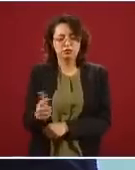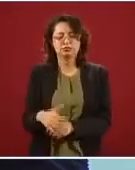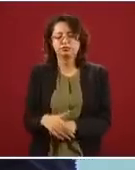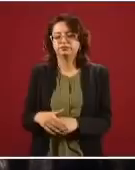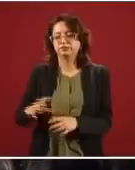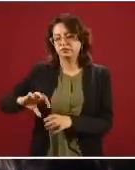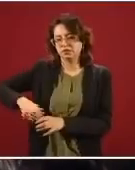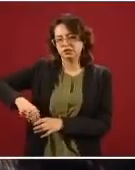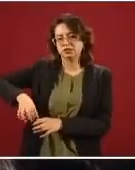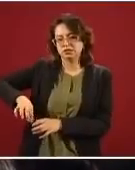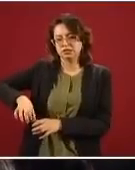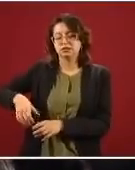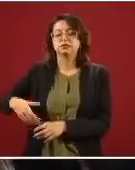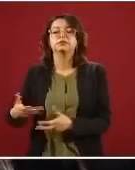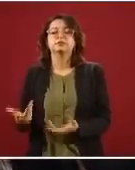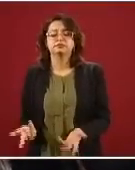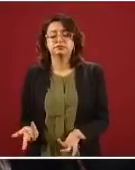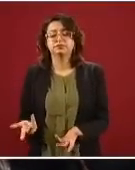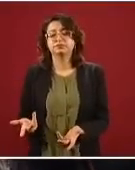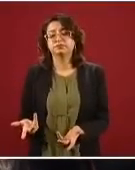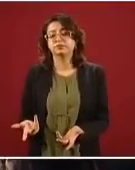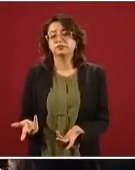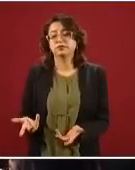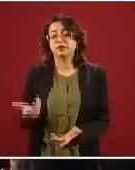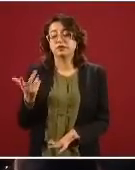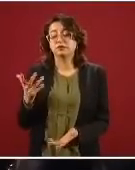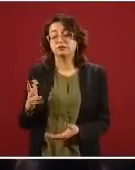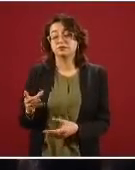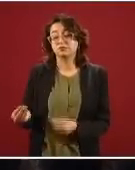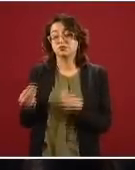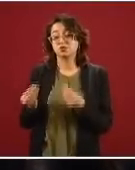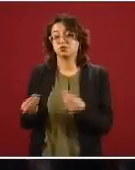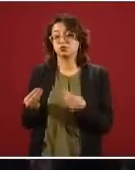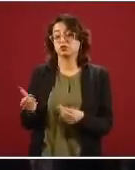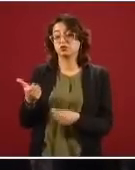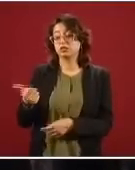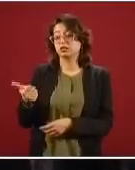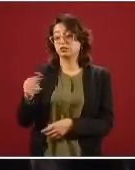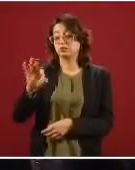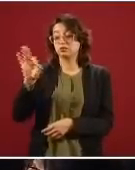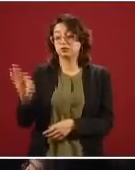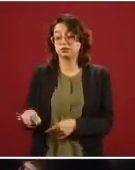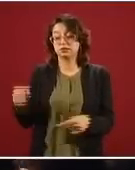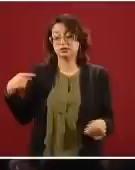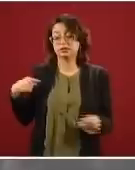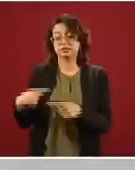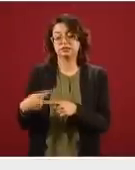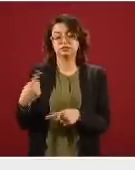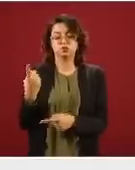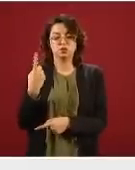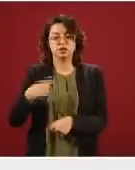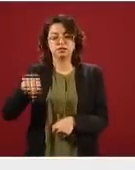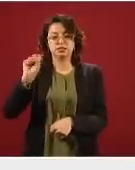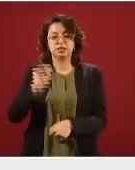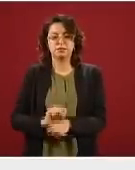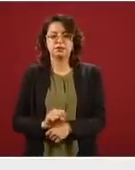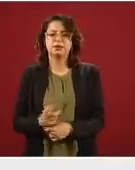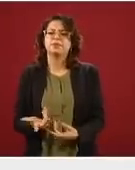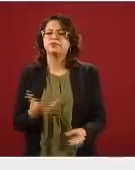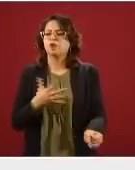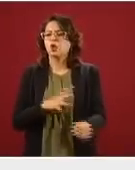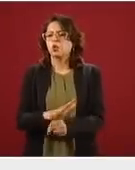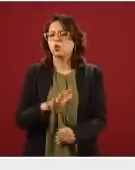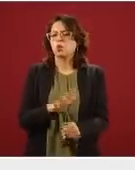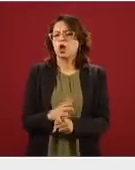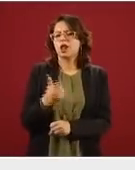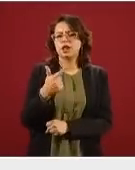estos cilindros. Un número un poco alto esta semana. Las 2 estaciones que no se dejaron verificar son de la